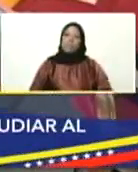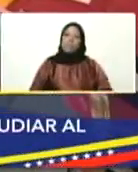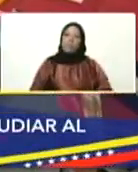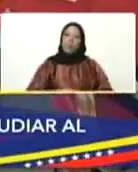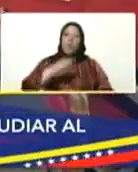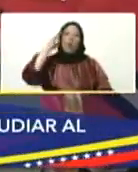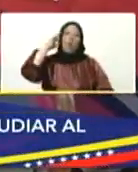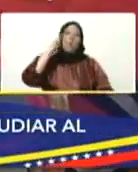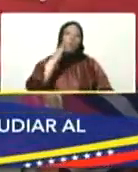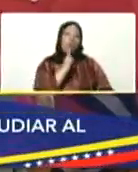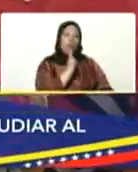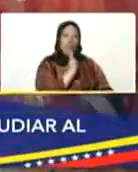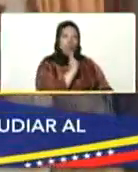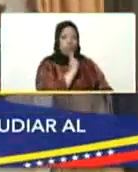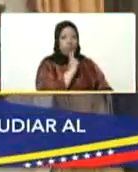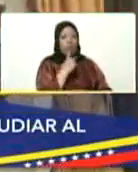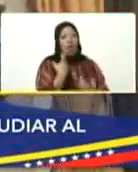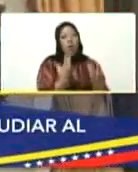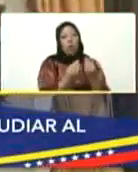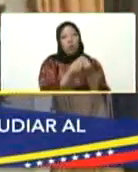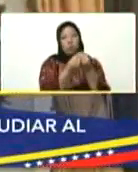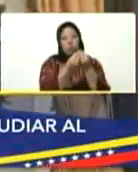Bolívar, Martí,